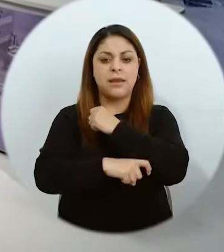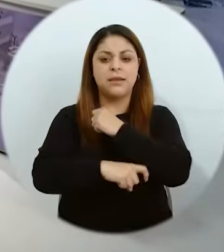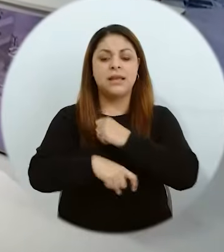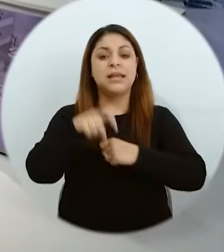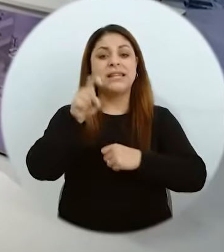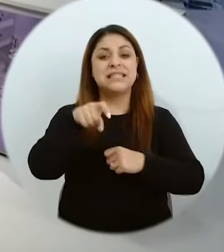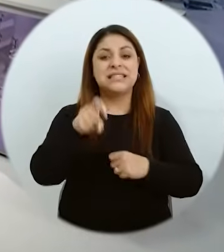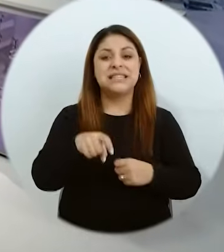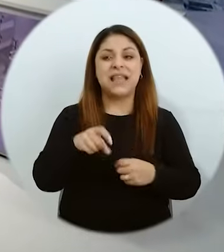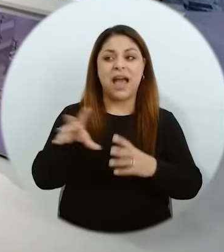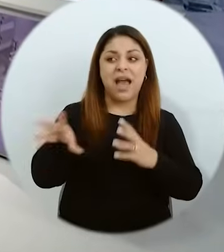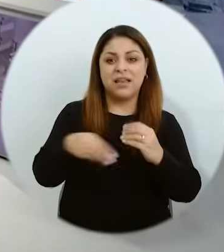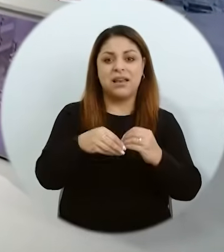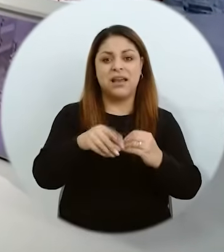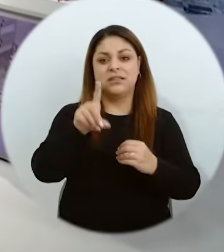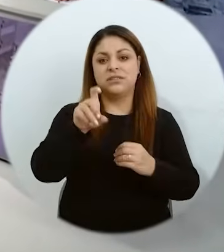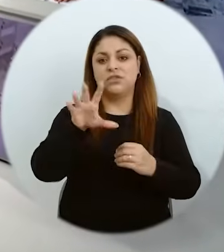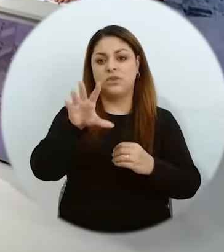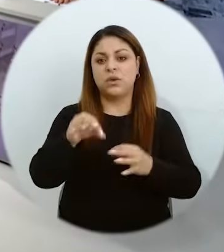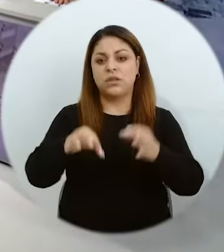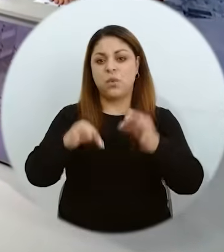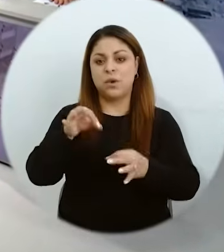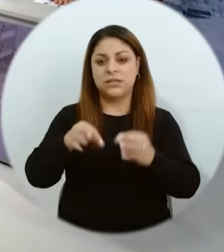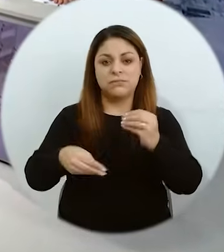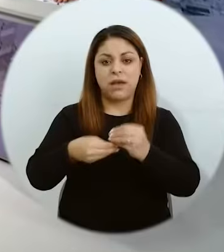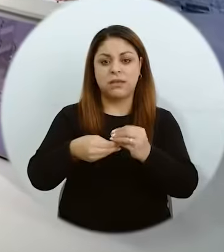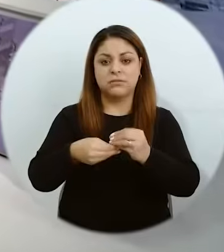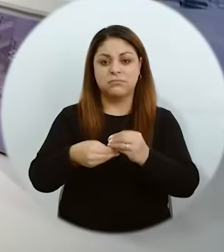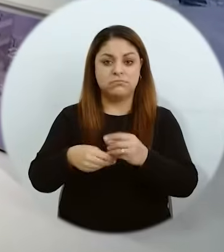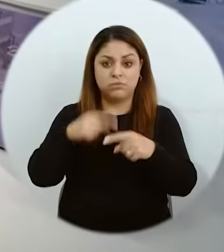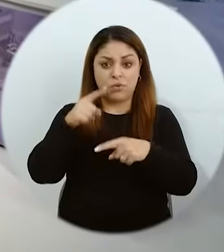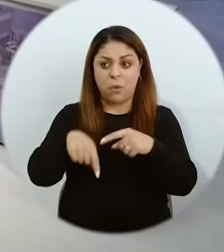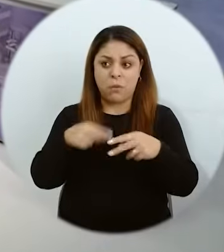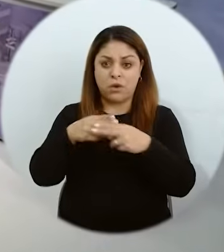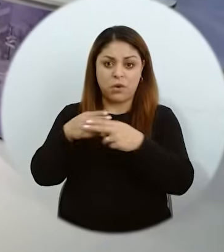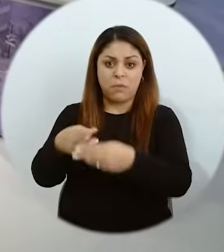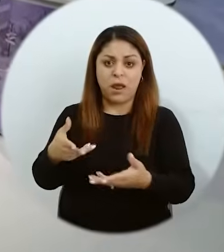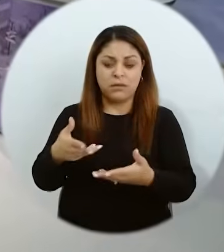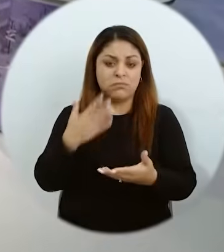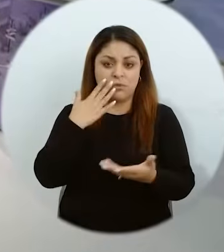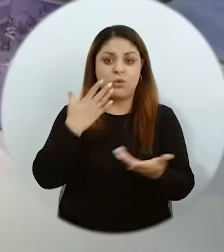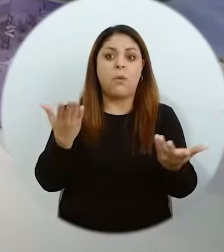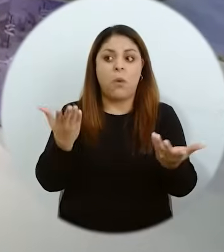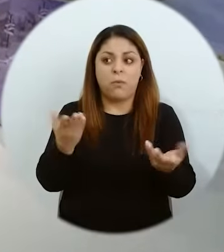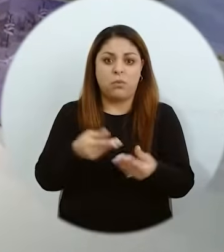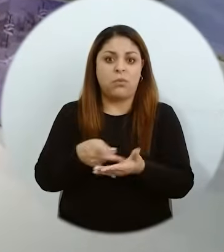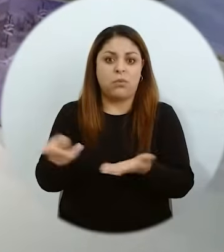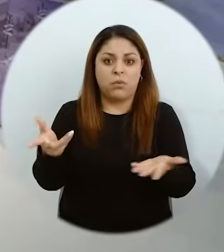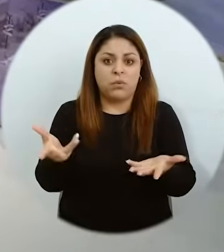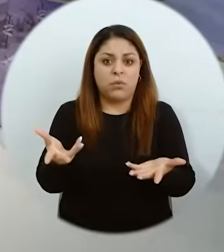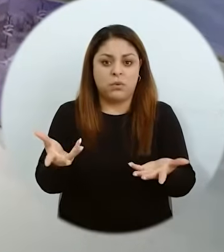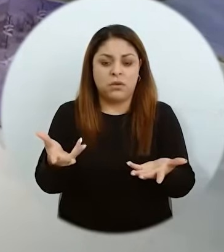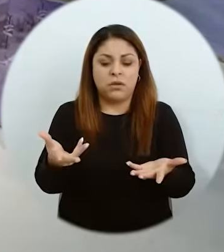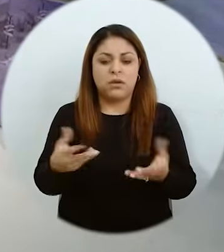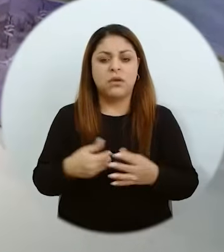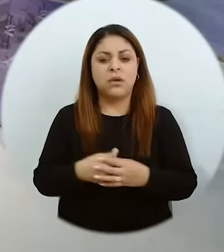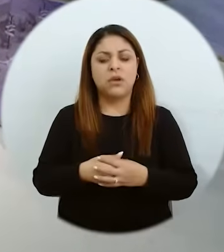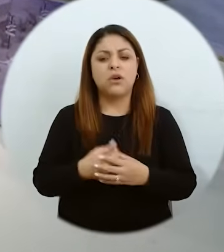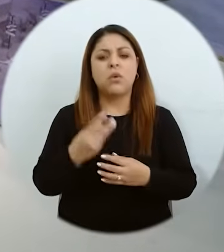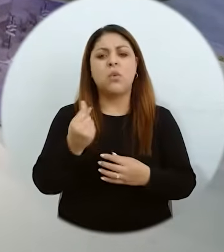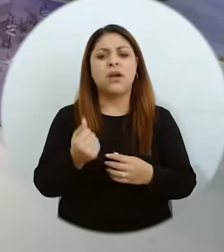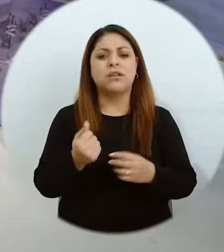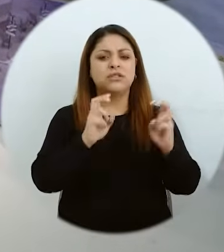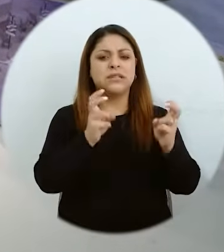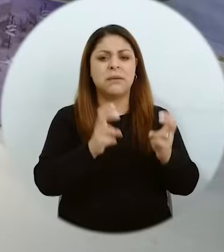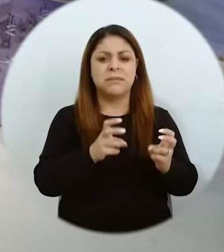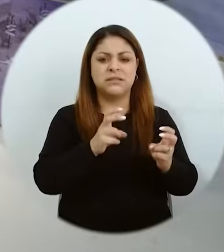tema penal se requieren 150 jueces más. No se pueden nombrar, que no se pueden hacer. Imagínese. ¿Cuántos